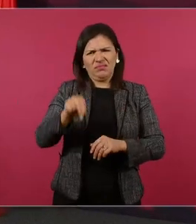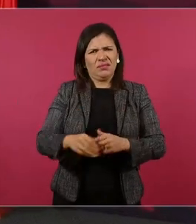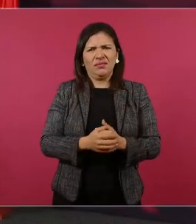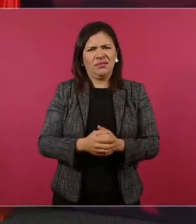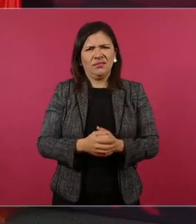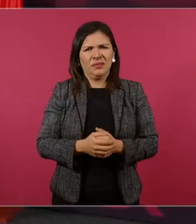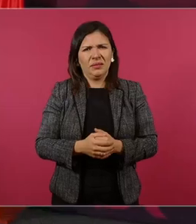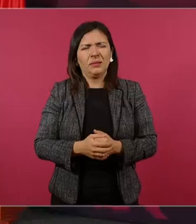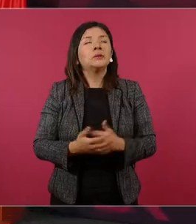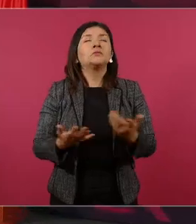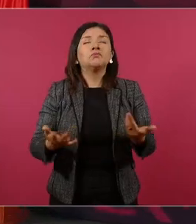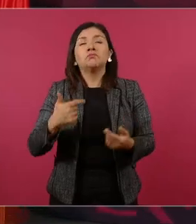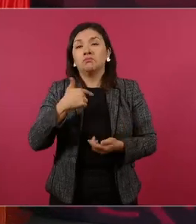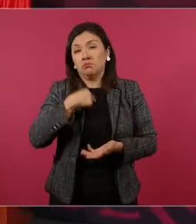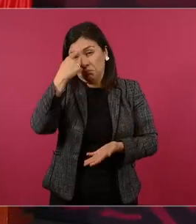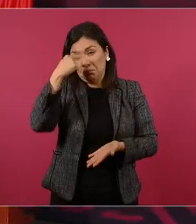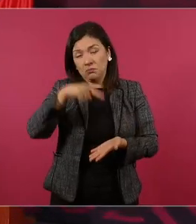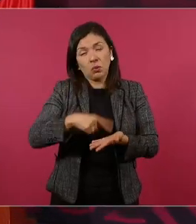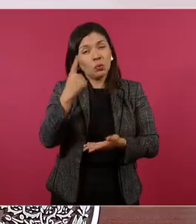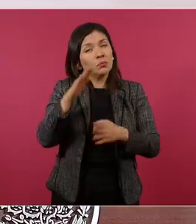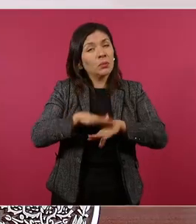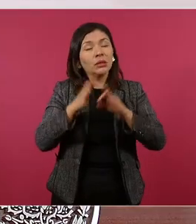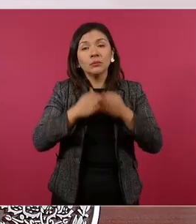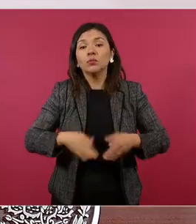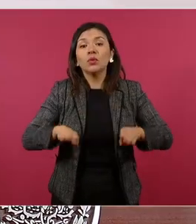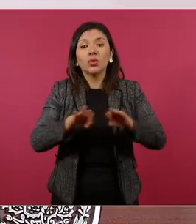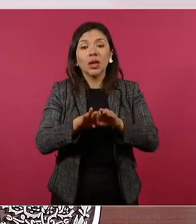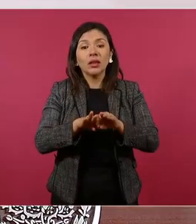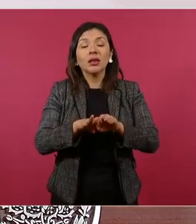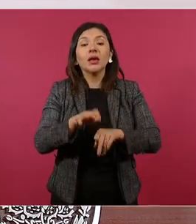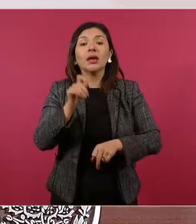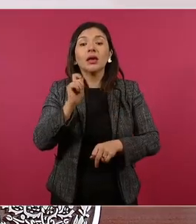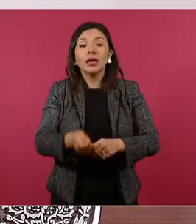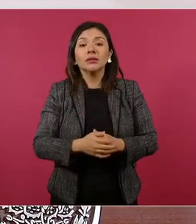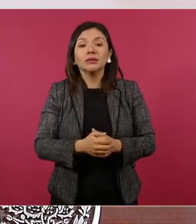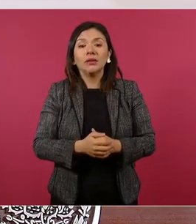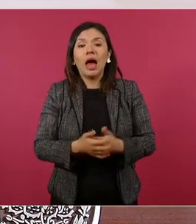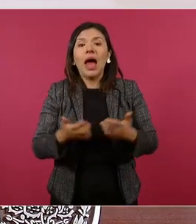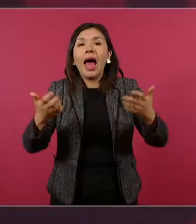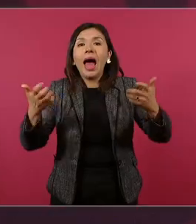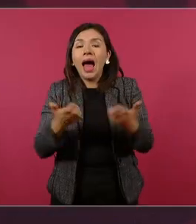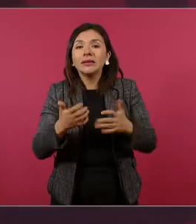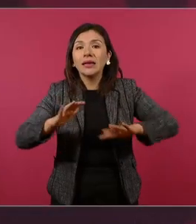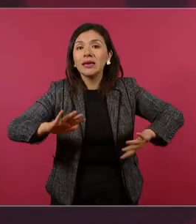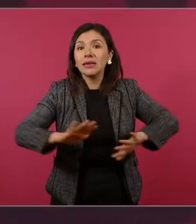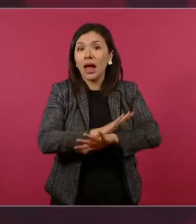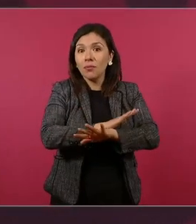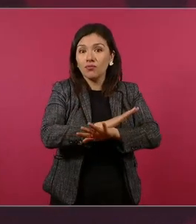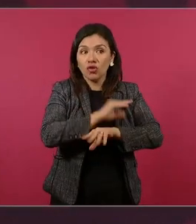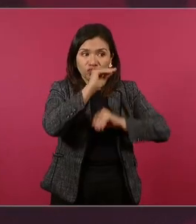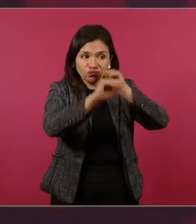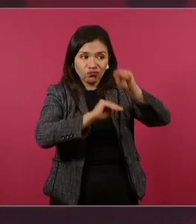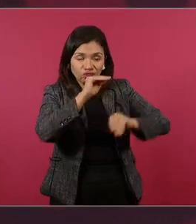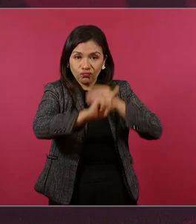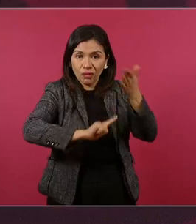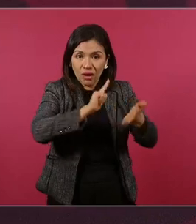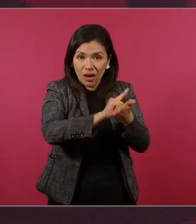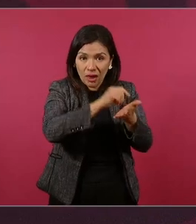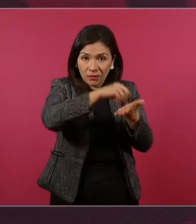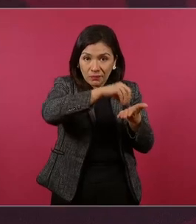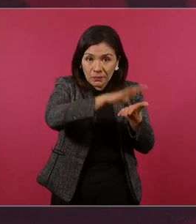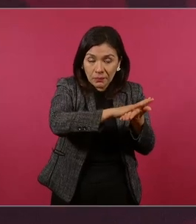creo que lo fundamental es que se lleve a cabo la reforma y